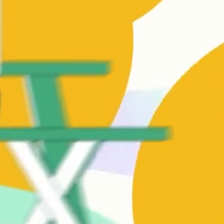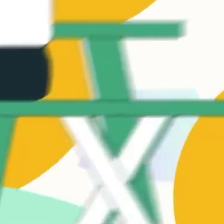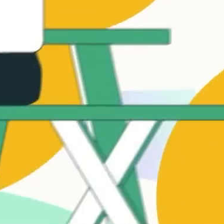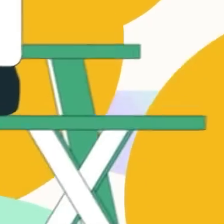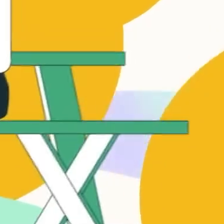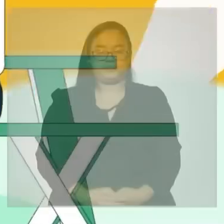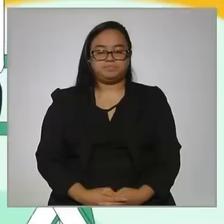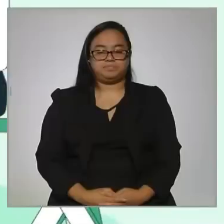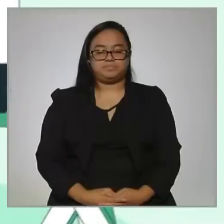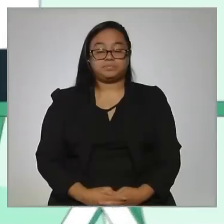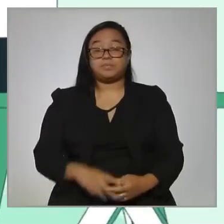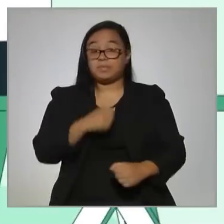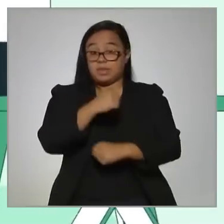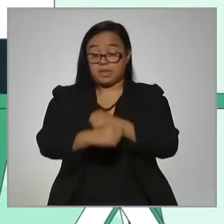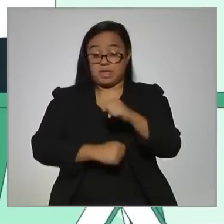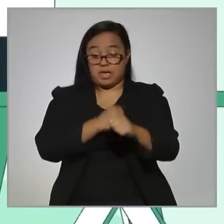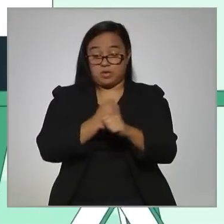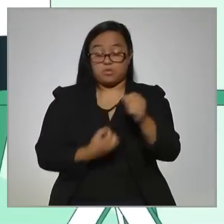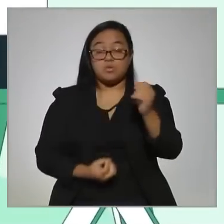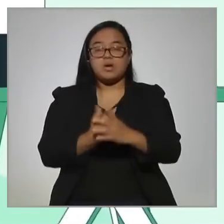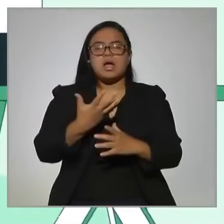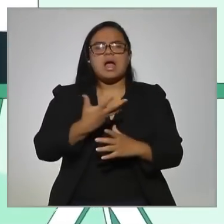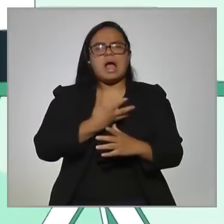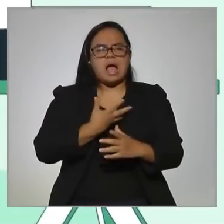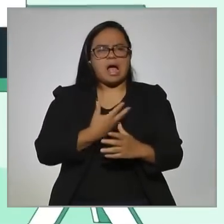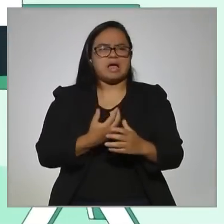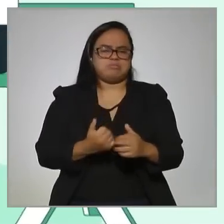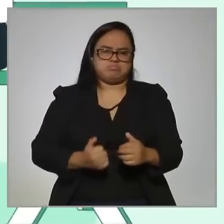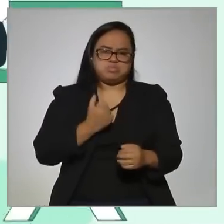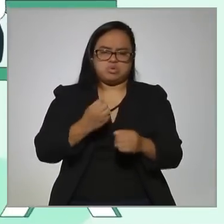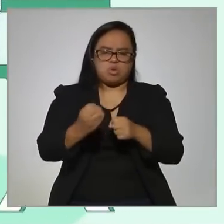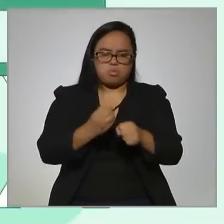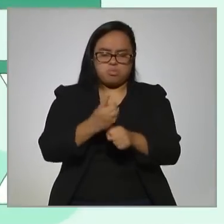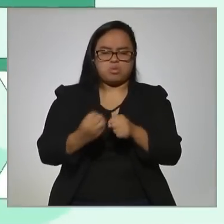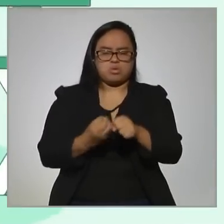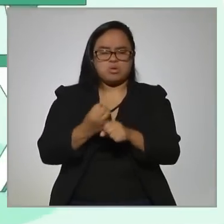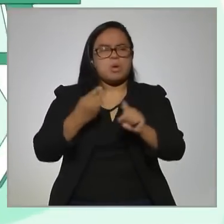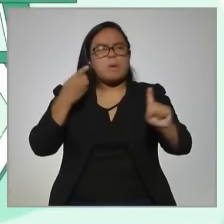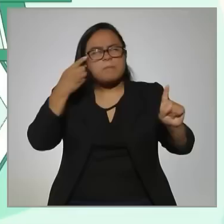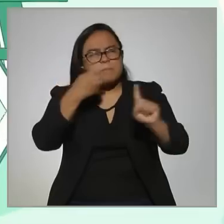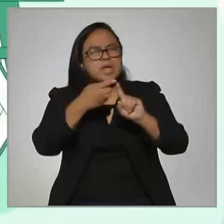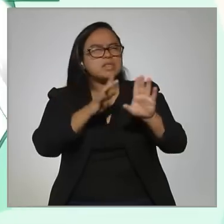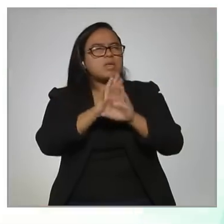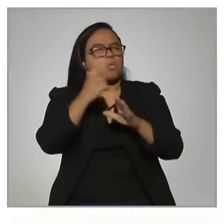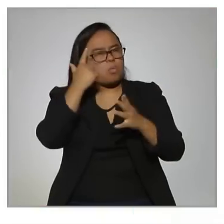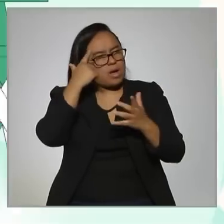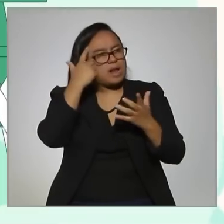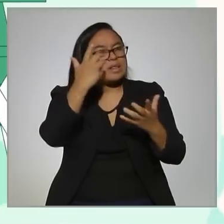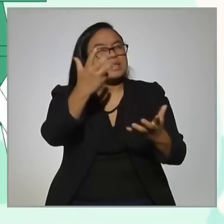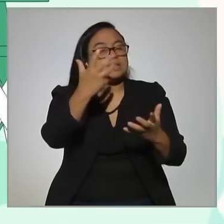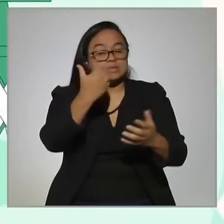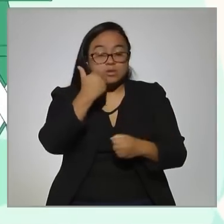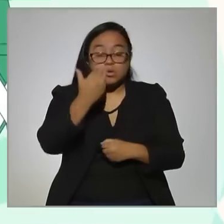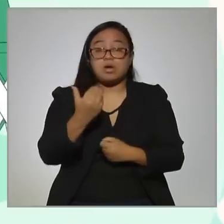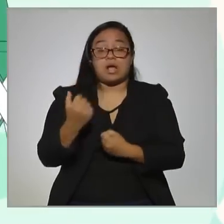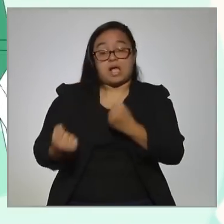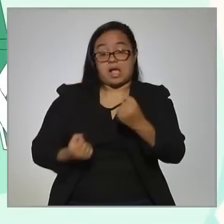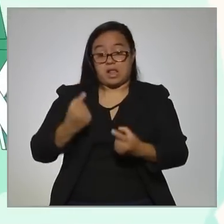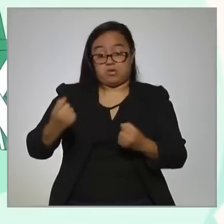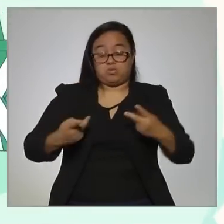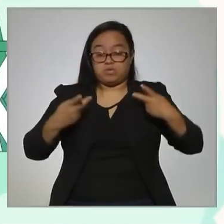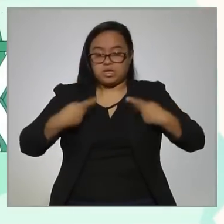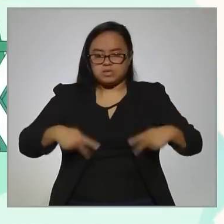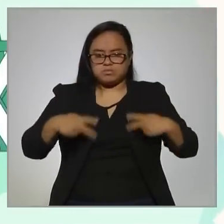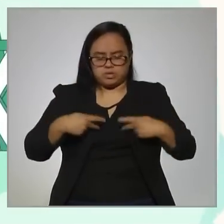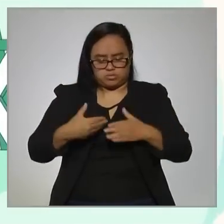El Año Nuevo trae consigo nuevas oportunidades, metas y deseos, por lo que muchas personas